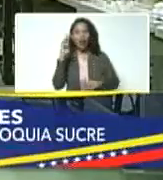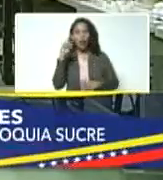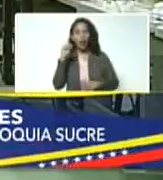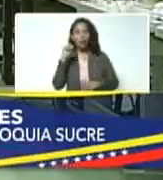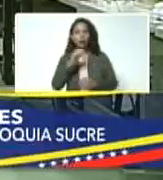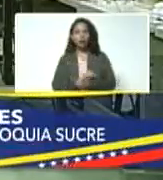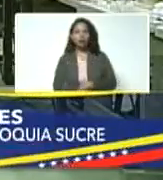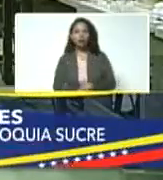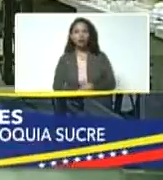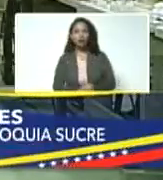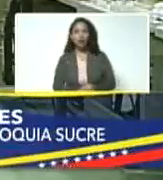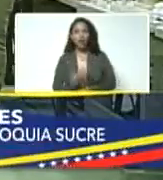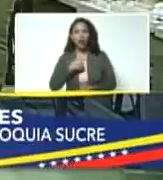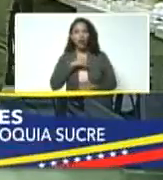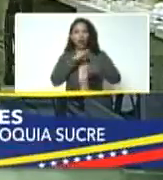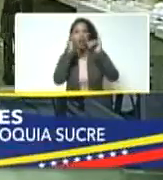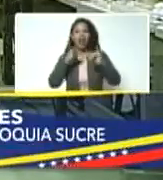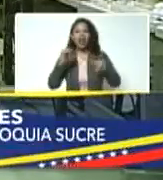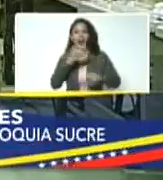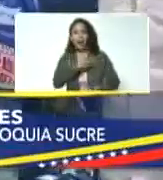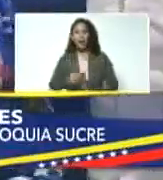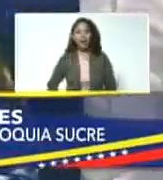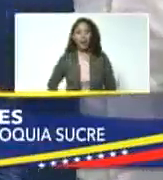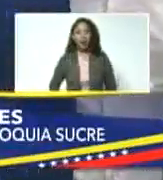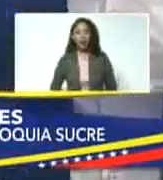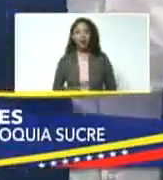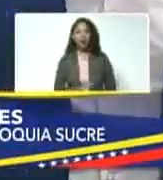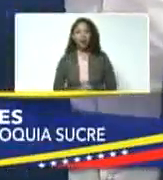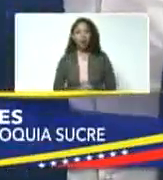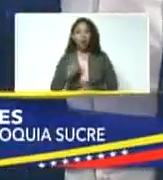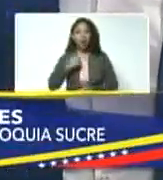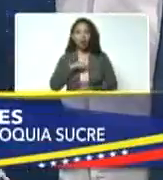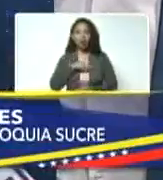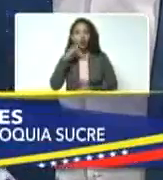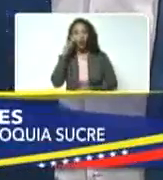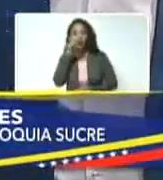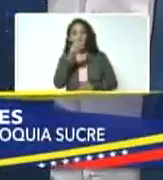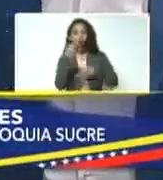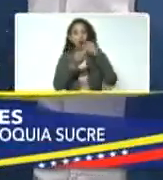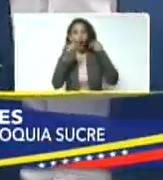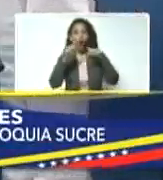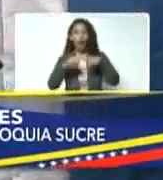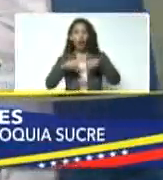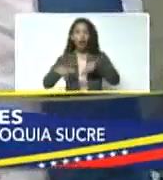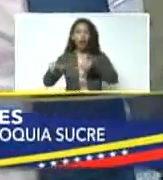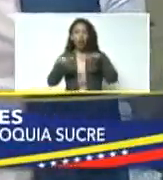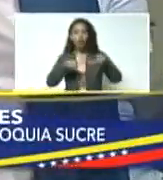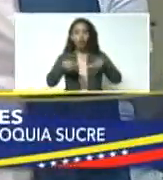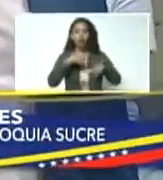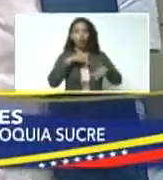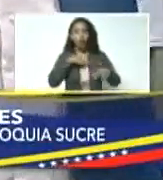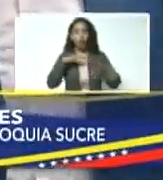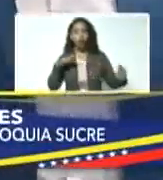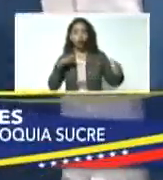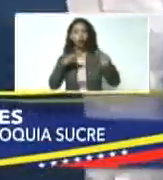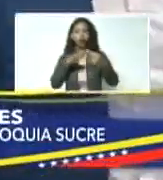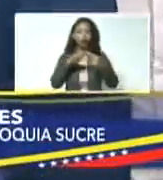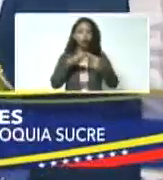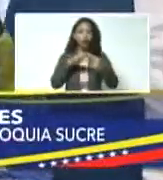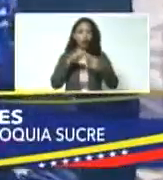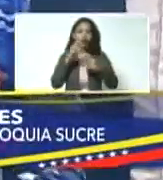bueno, estamos bien felices, mi presidente. Hemos visto cómo en este espacio nos encontramos con